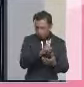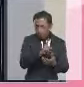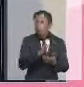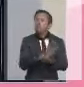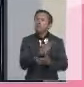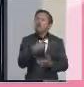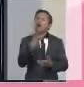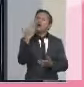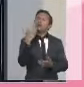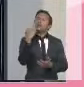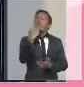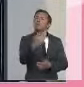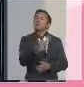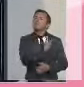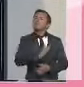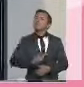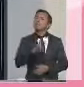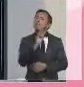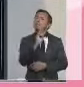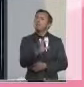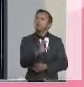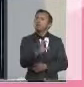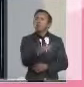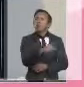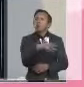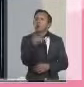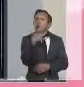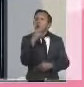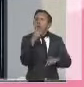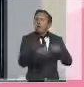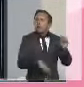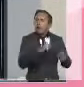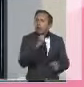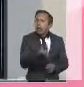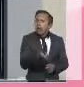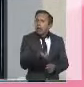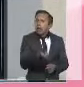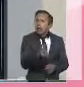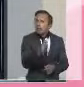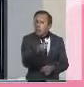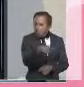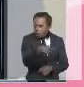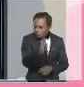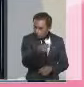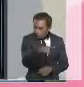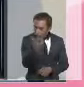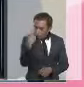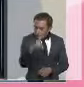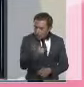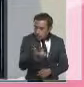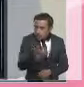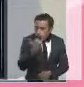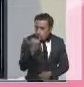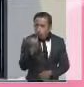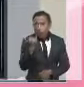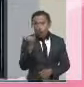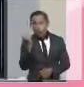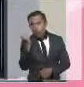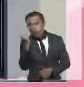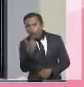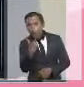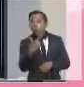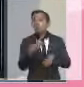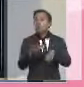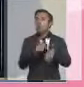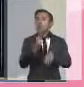Se equivocó el entonces presidente en alguna medida, porque finalmente pues él anunciaba medidas similares a